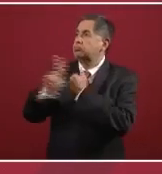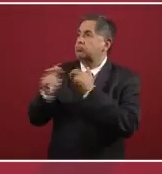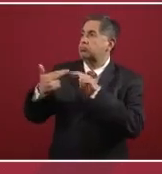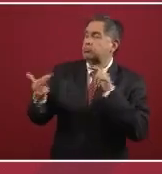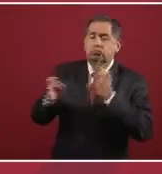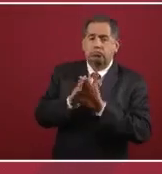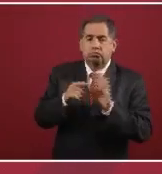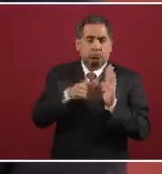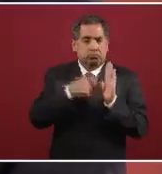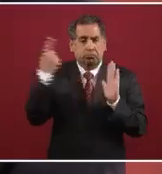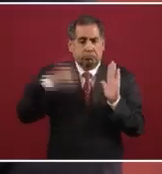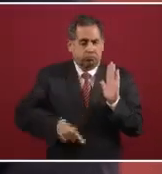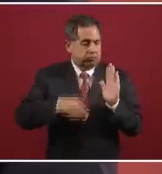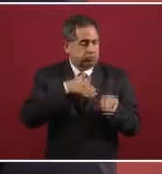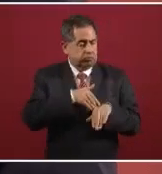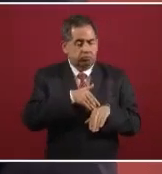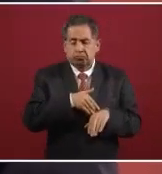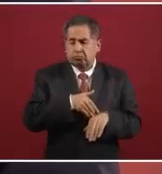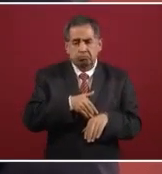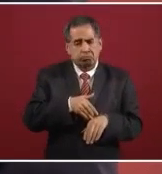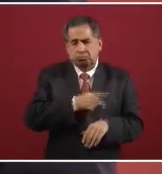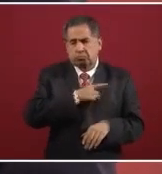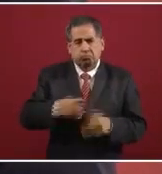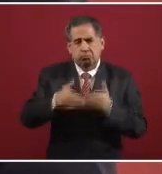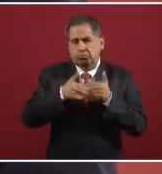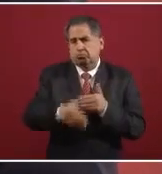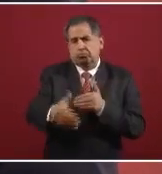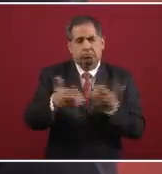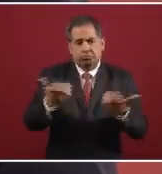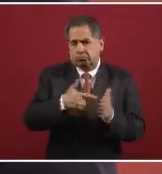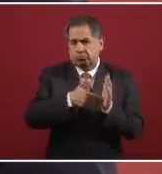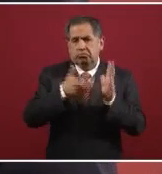guían nuestro quehacer